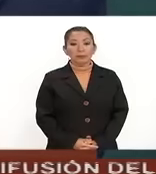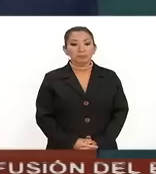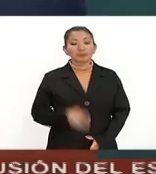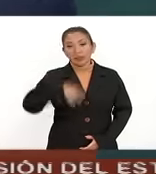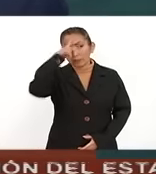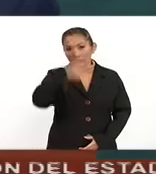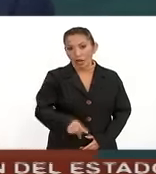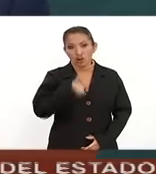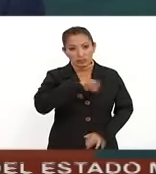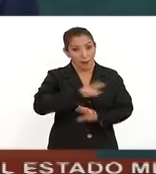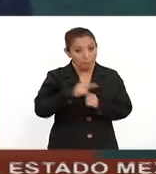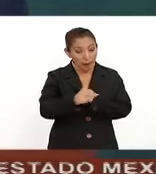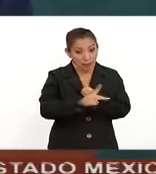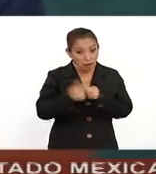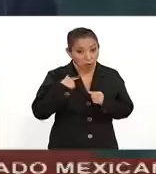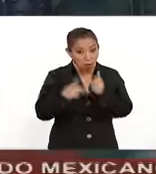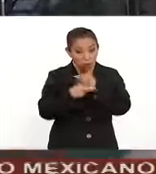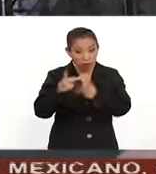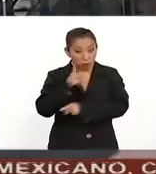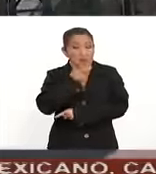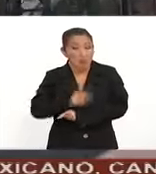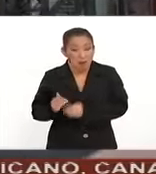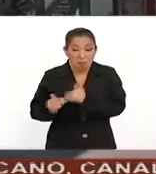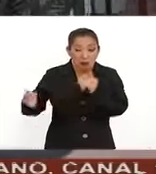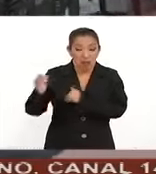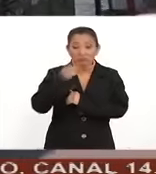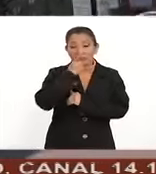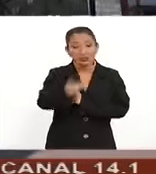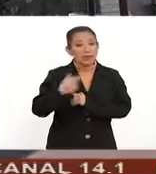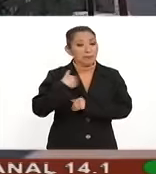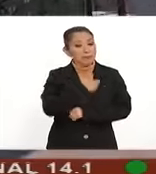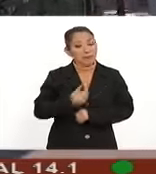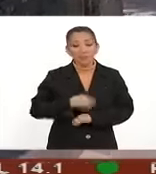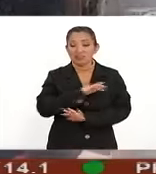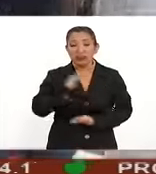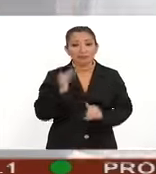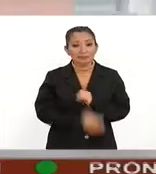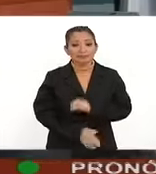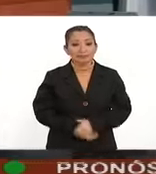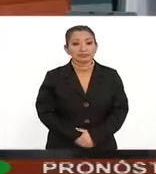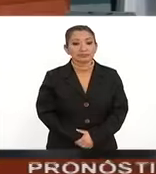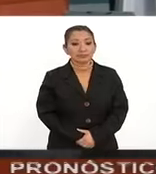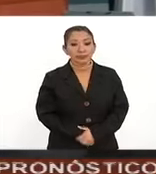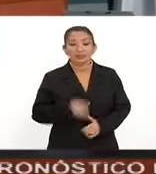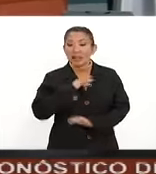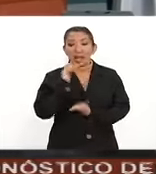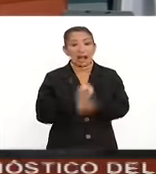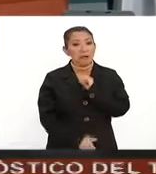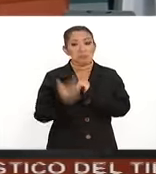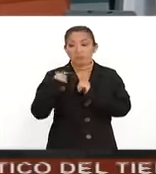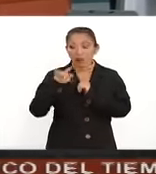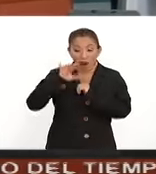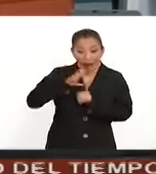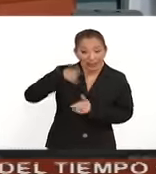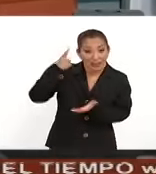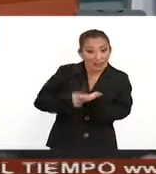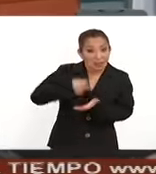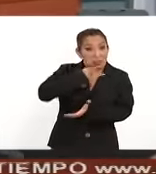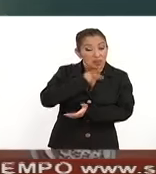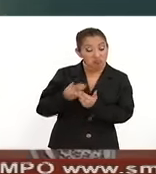México dejó de ser un país con alta producción petrolera, señala el presidente Enrique Peña Nieto. Se nos acabó el gran yacimiento que